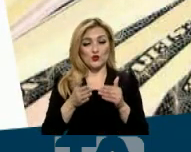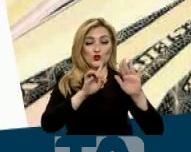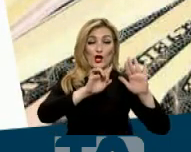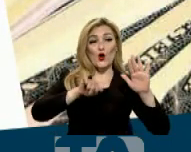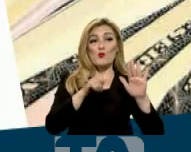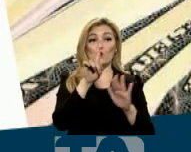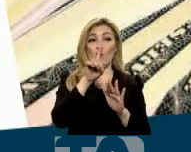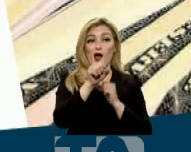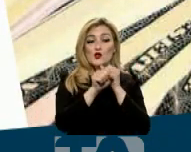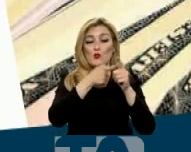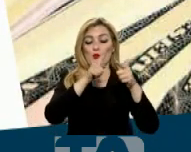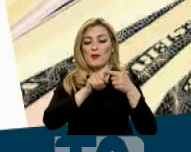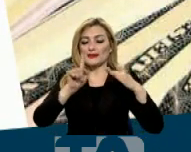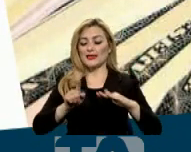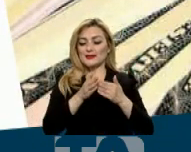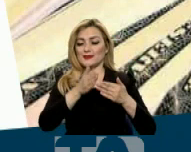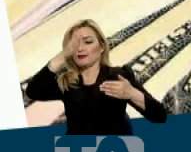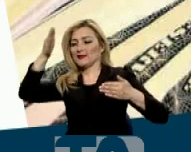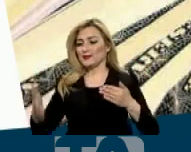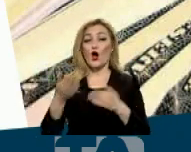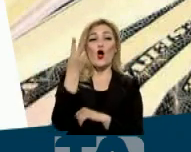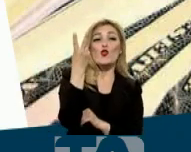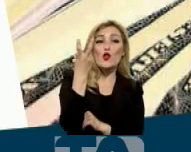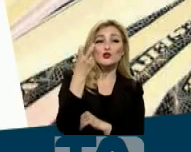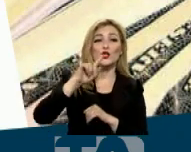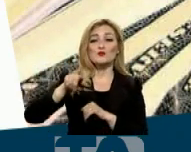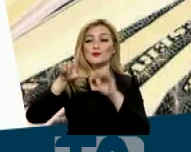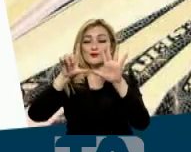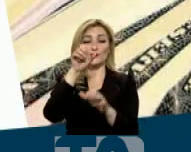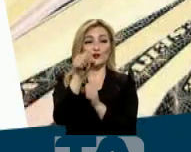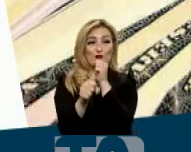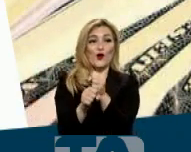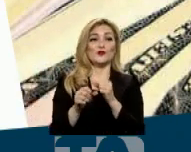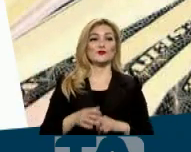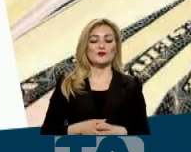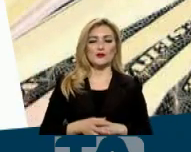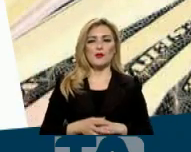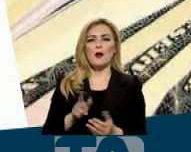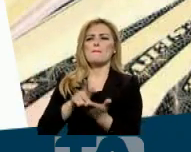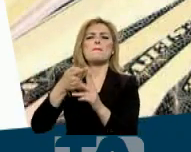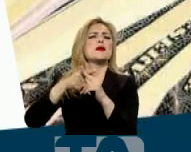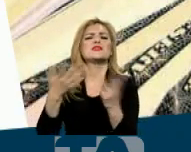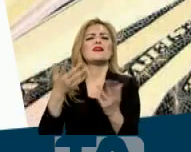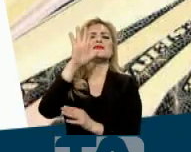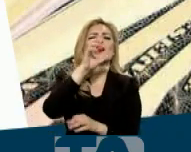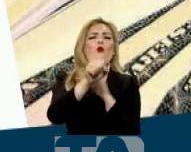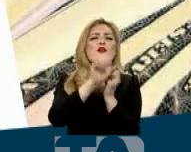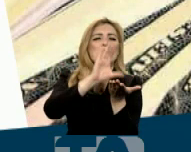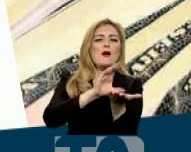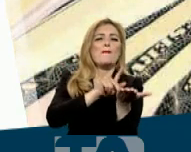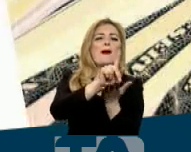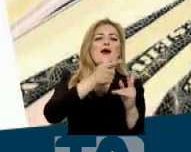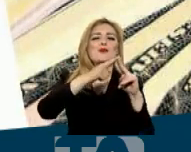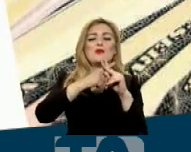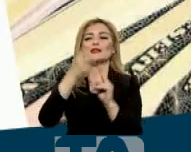6,1 años en promedio a 12,7 años. Asimismo, la extensión del periodo de gracia, 5 años en capital y 2 en